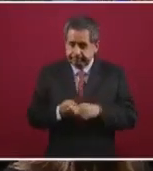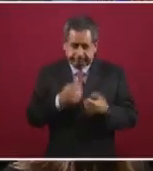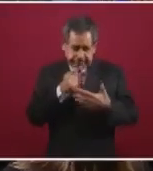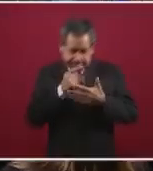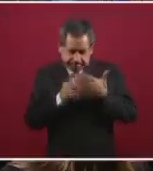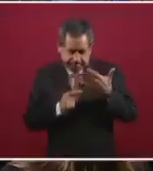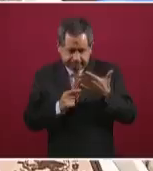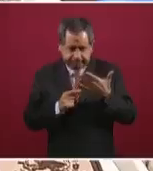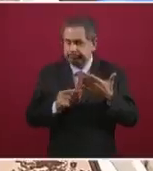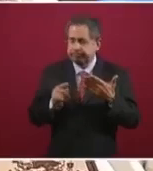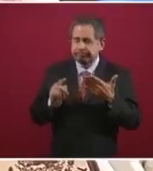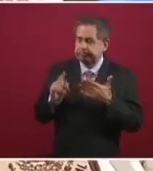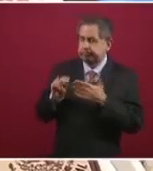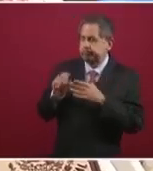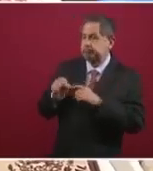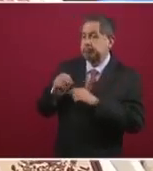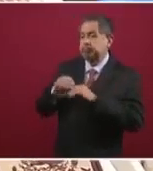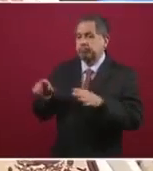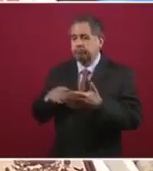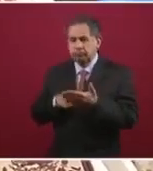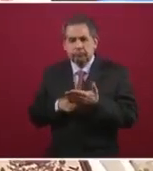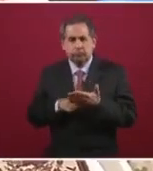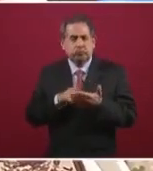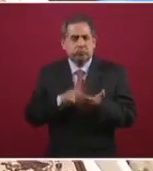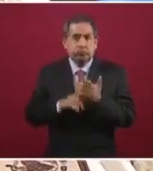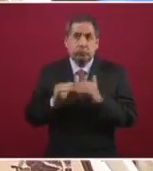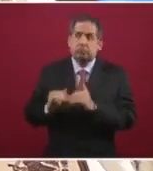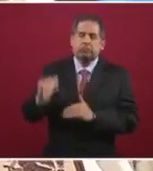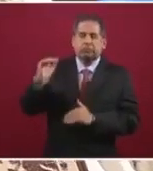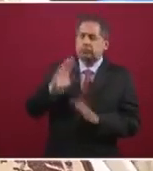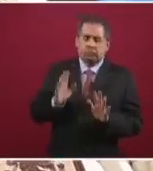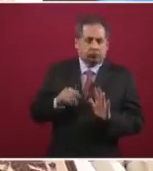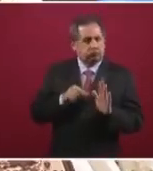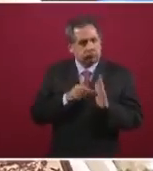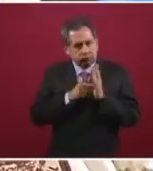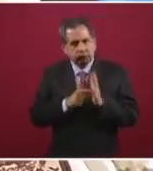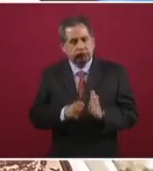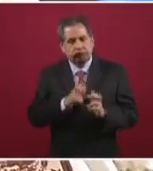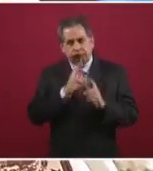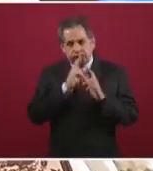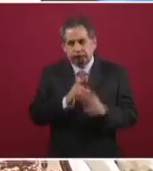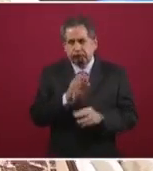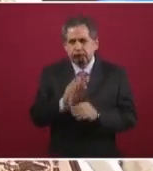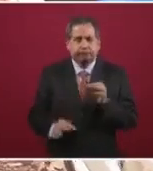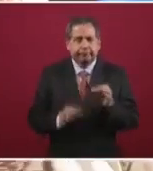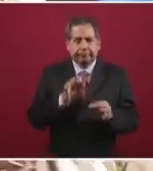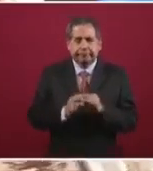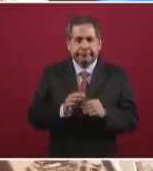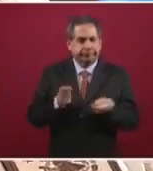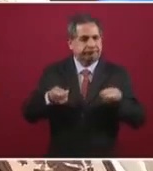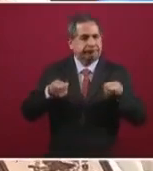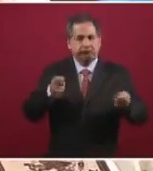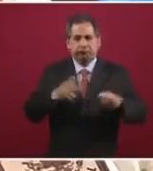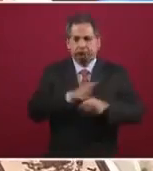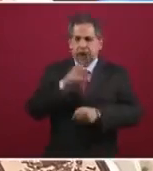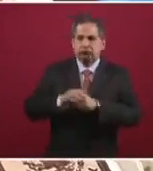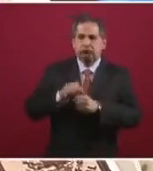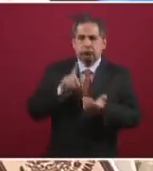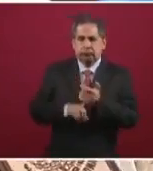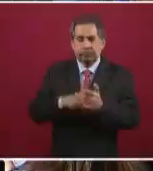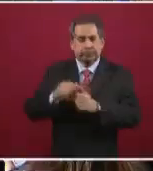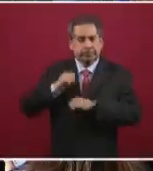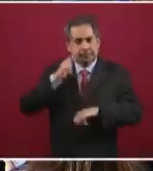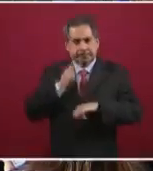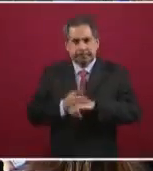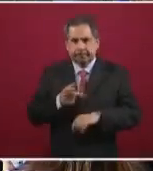como se establecieron, no son sumamente elevados. Este es el resultado y del control que tenemos sobre las